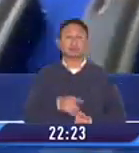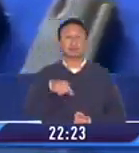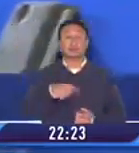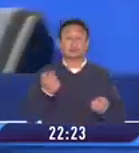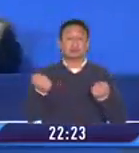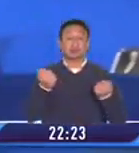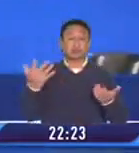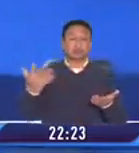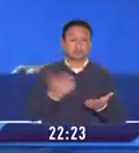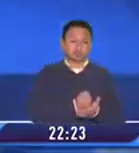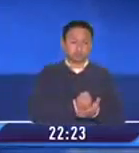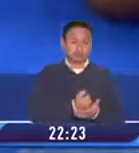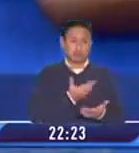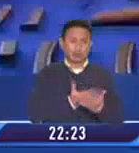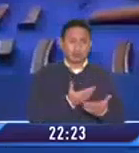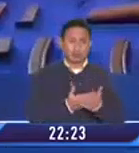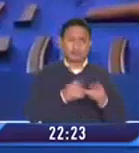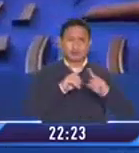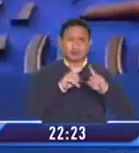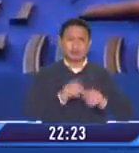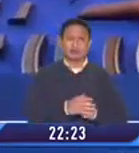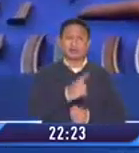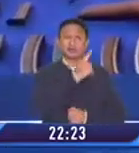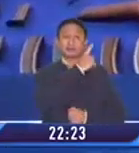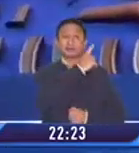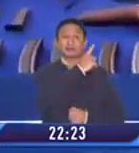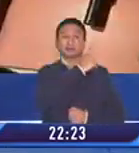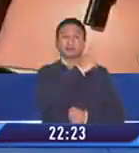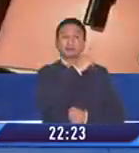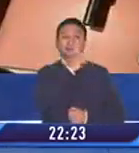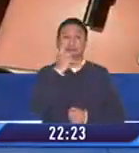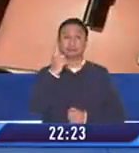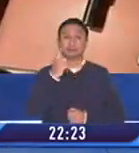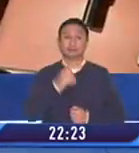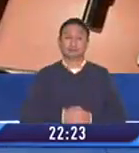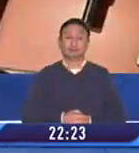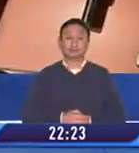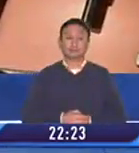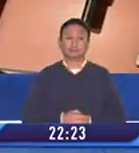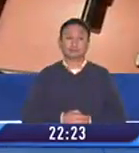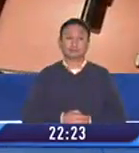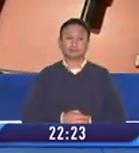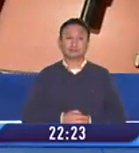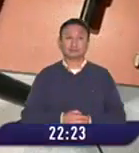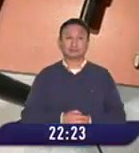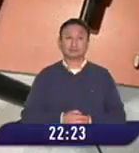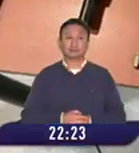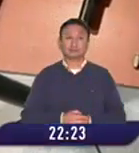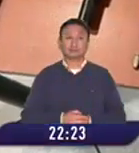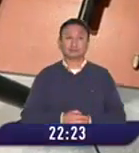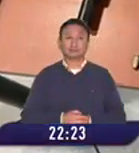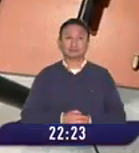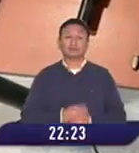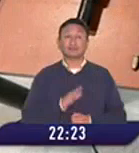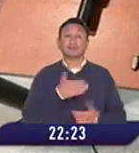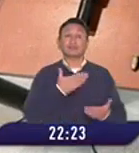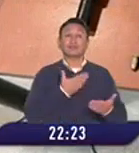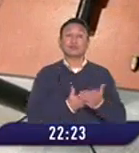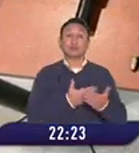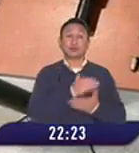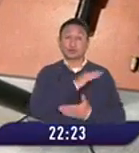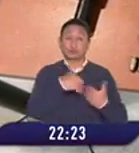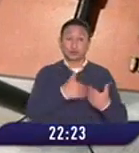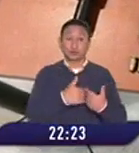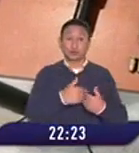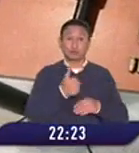operativo se incautaron varias armas de fuego, municiones, armas blancas y hasta fundas de marihuana. Todas las evidencias fueron